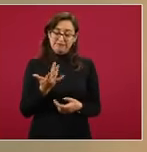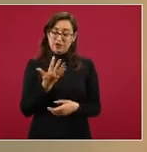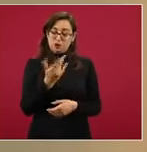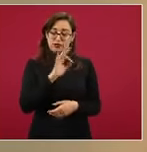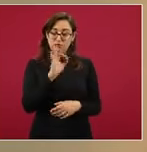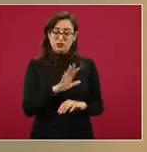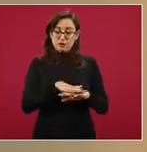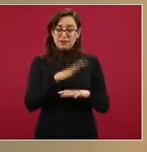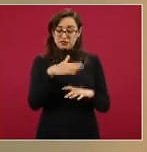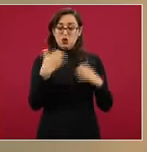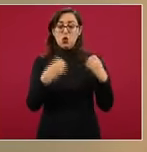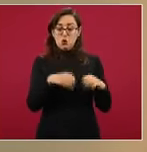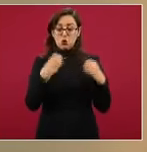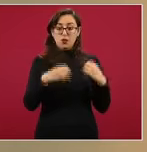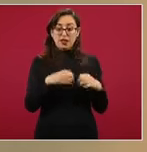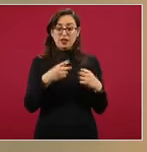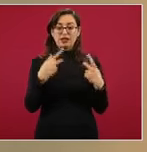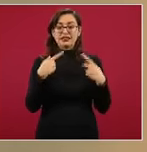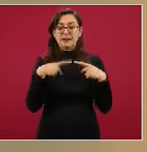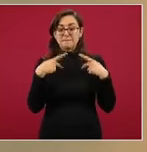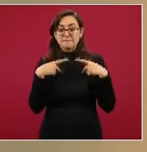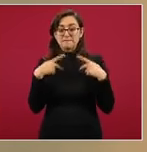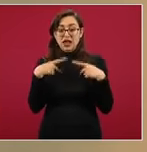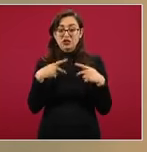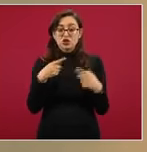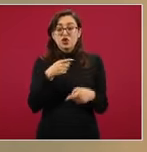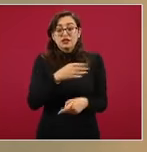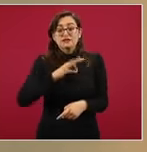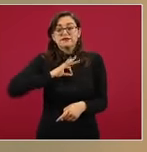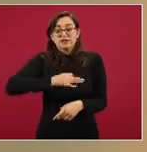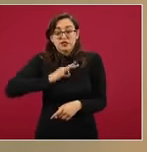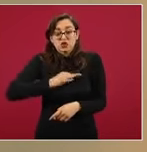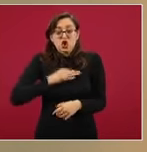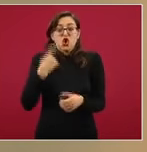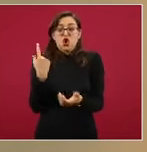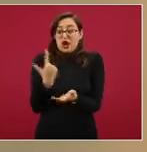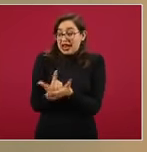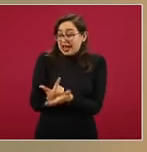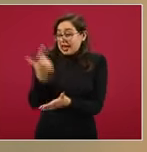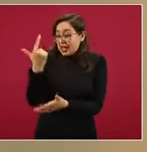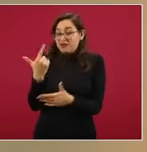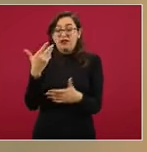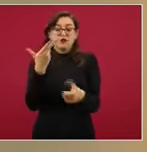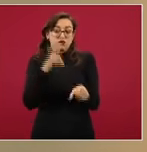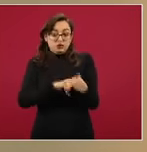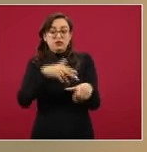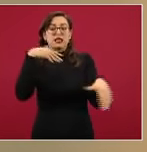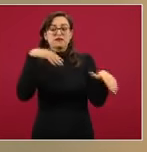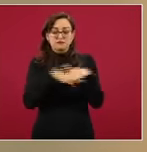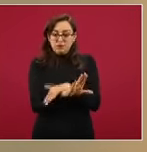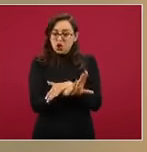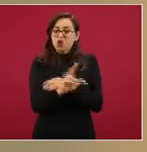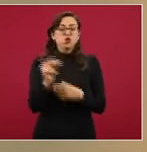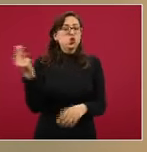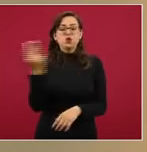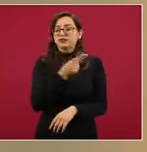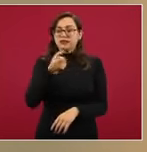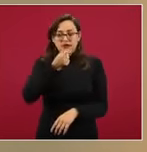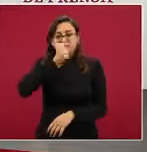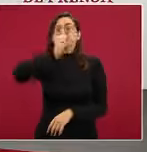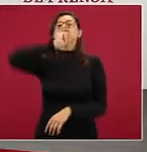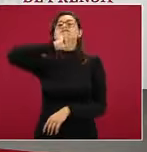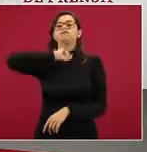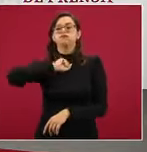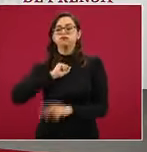hospitalización general. Esto es, las personas que tienen una infección respiratoria aguda grave, pero que no requieren de un